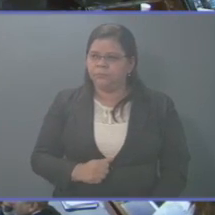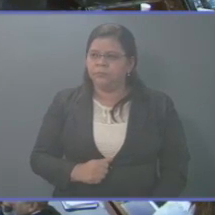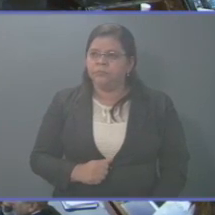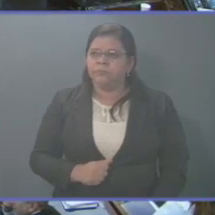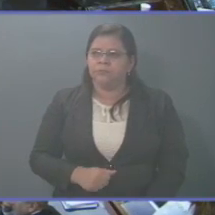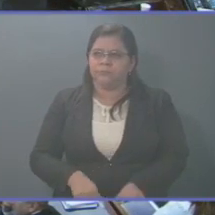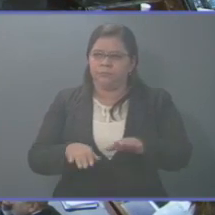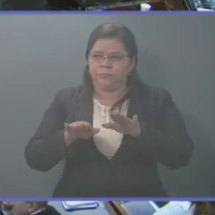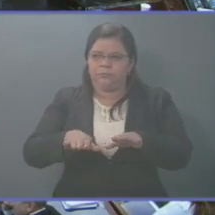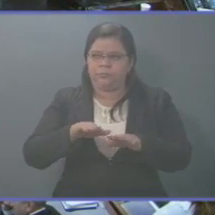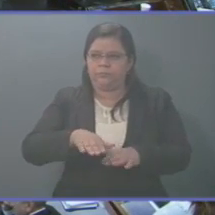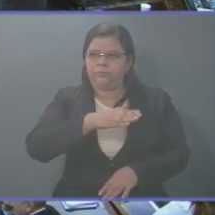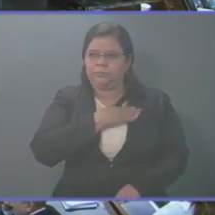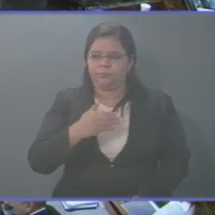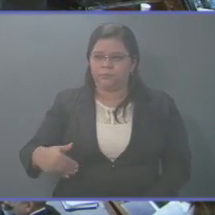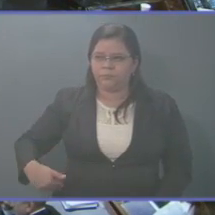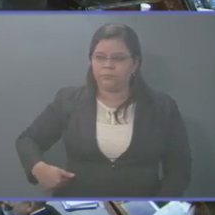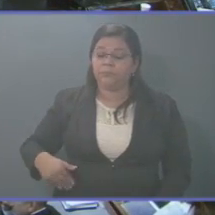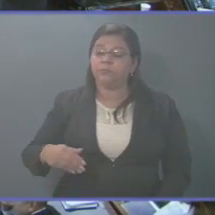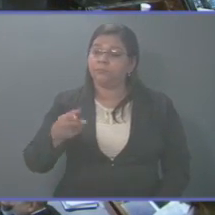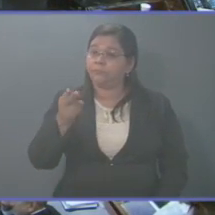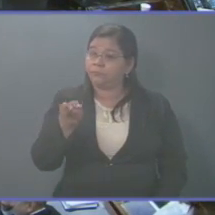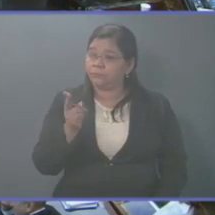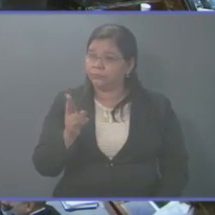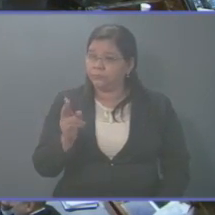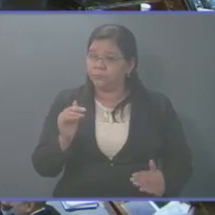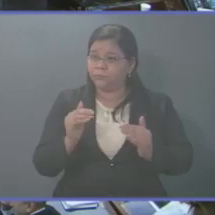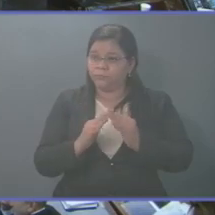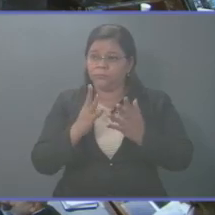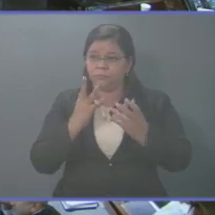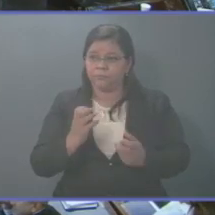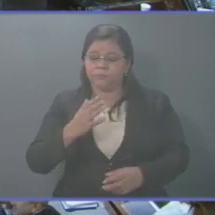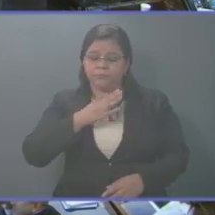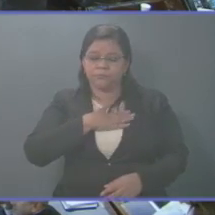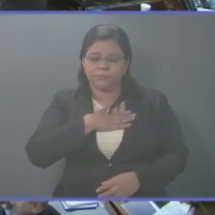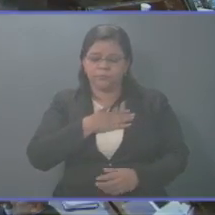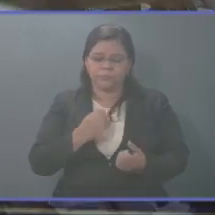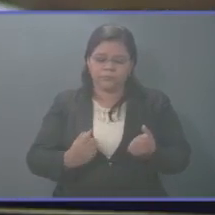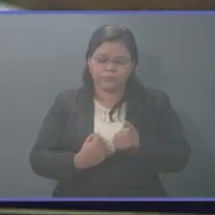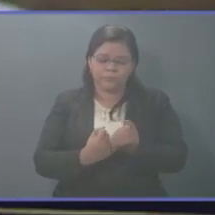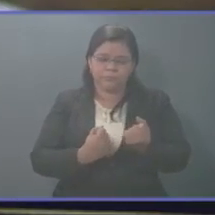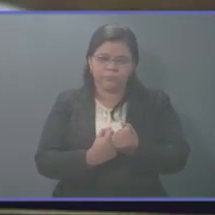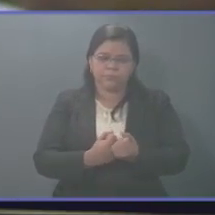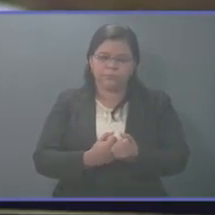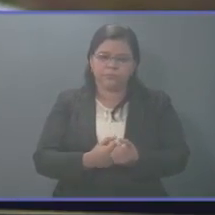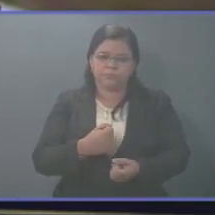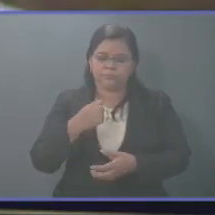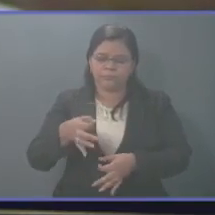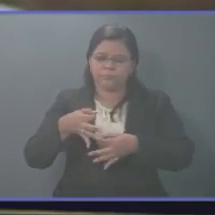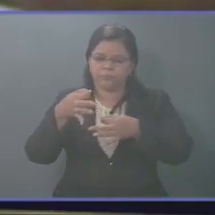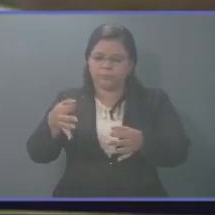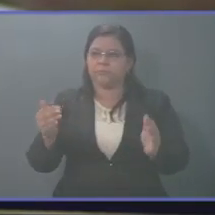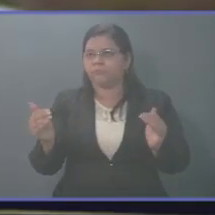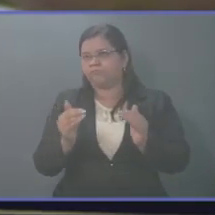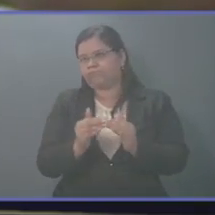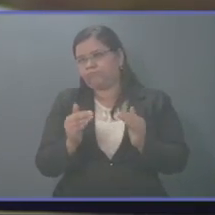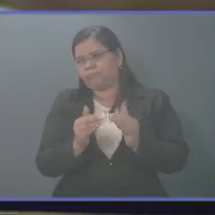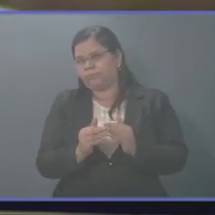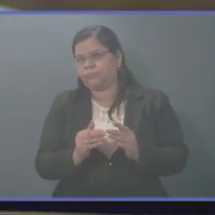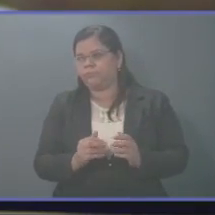gracias presidente en el mismo sentido se incorpore el apoyo a la pieza y bueno y